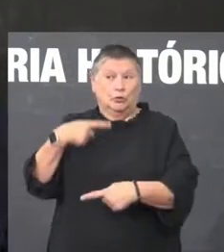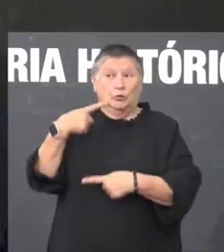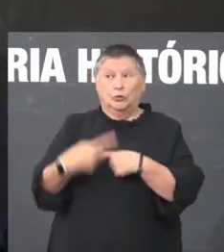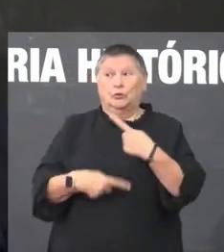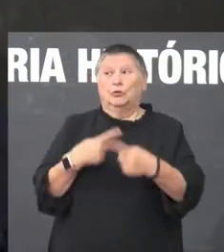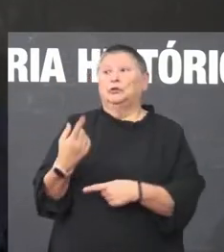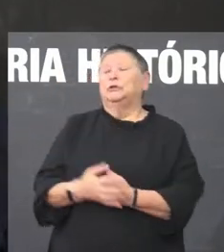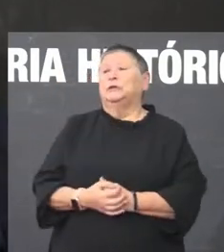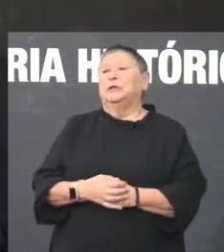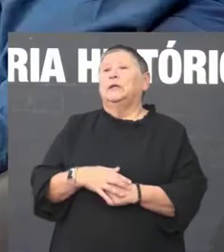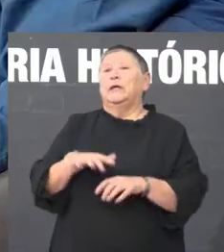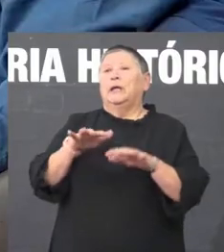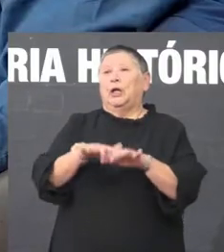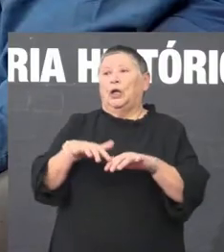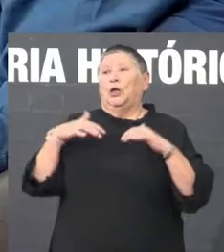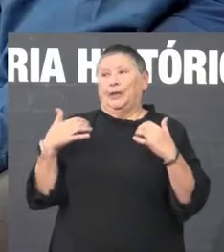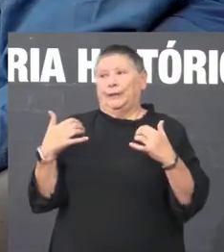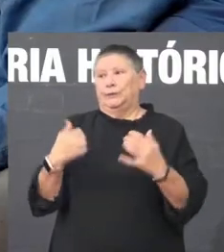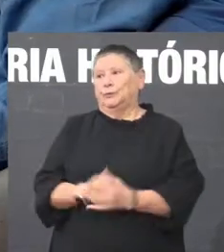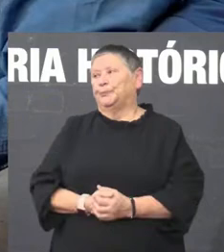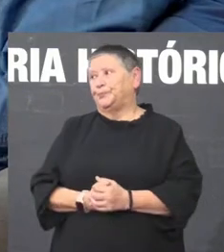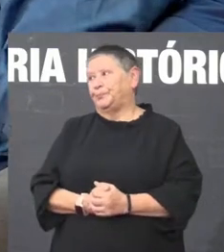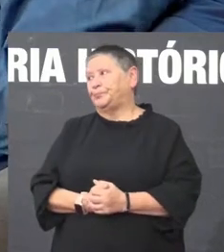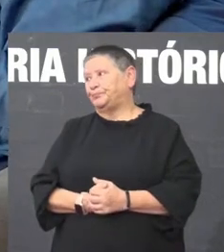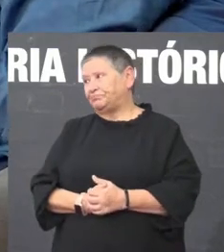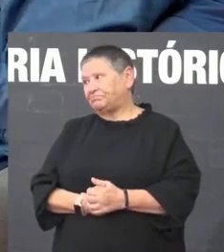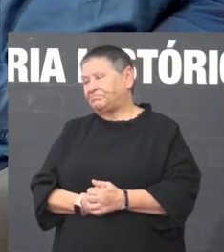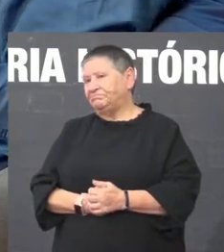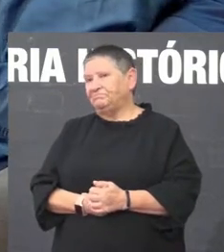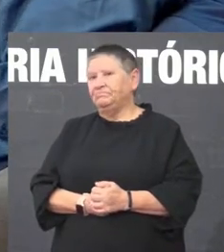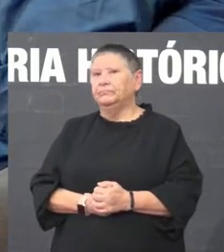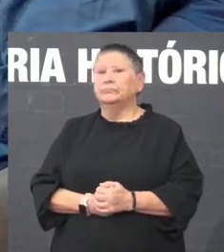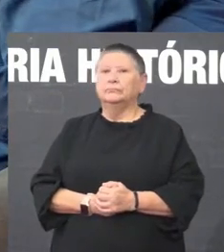el Congreso de los Diputados, ¿no? Claro,